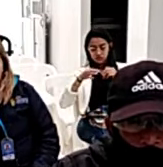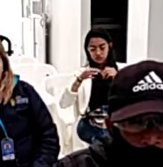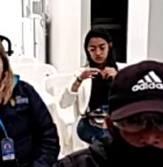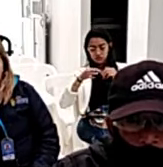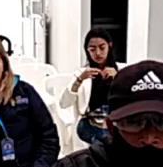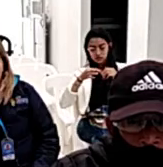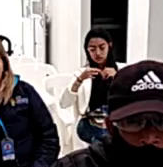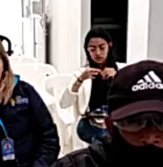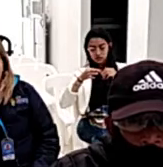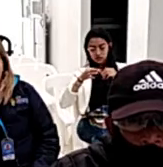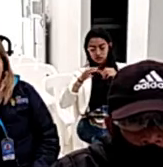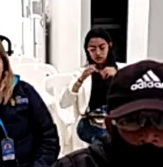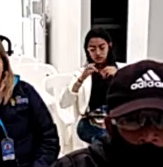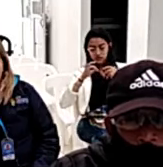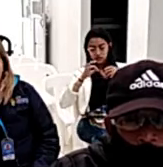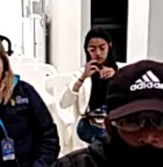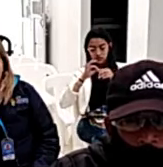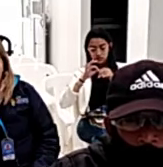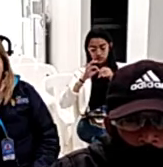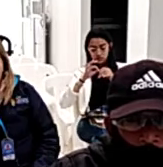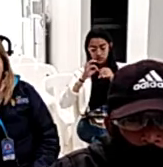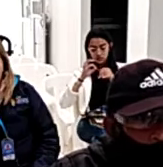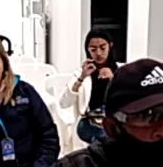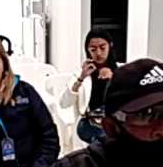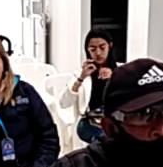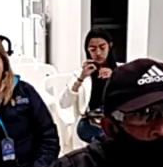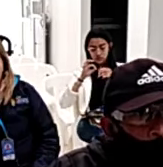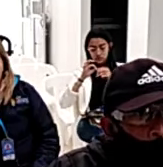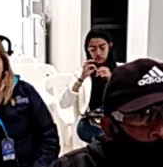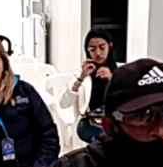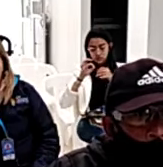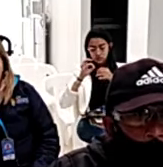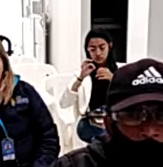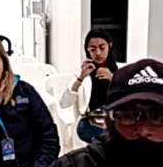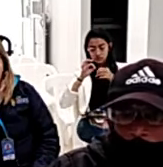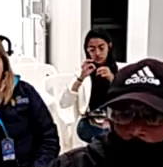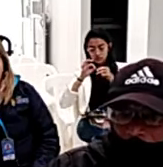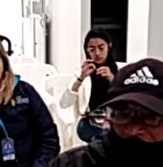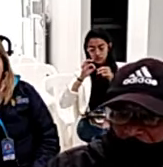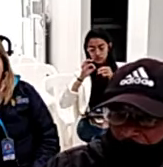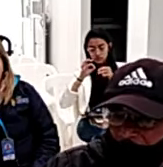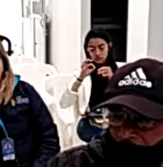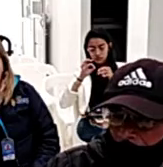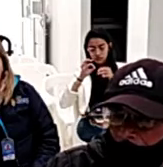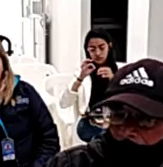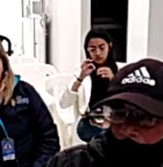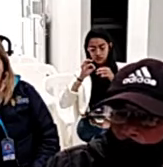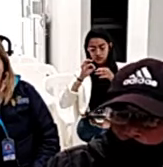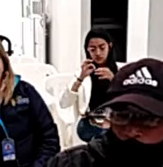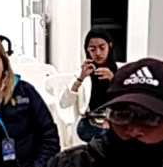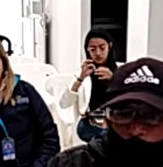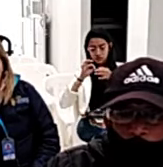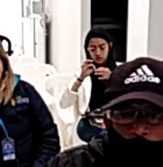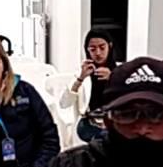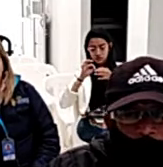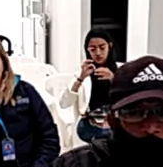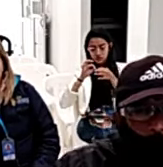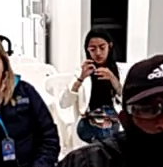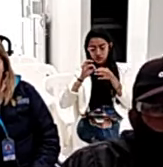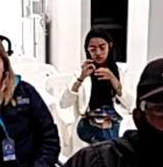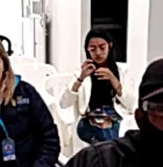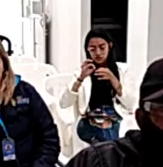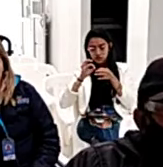Facatativá? Yo llamo y mucha gente de allá me conoce. Han colocado las tapas, pero no podemos